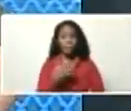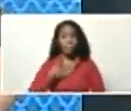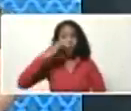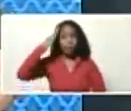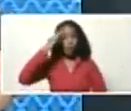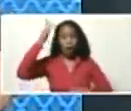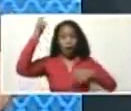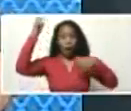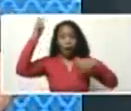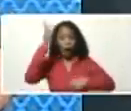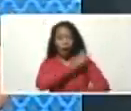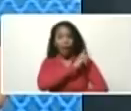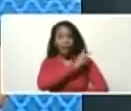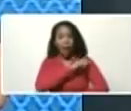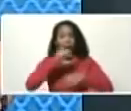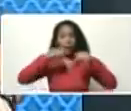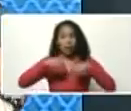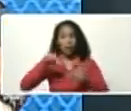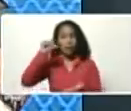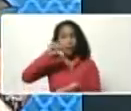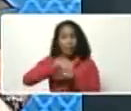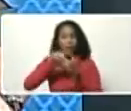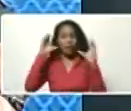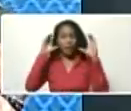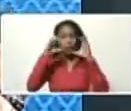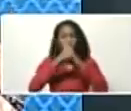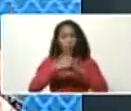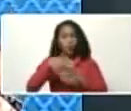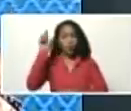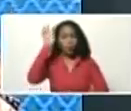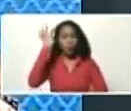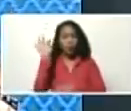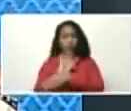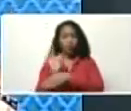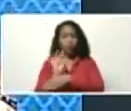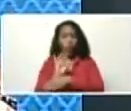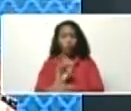en jefe que en este centro de doctrina, donde van a funcionar